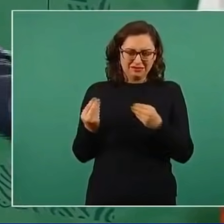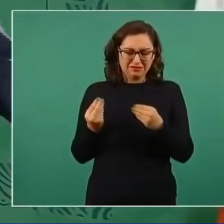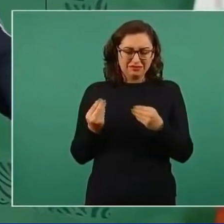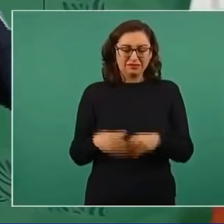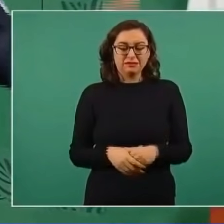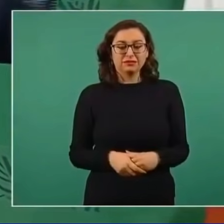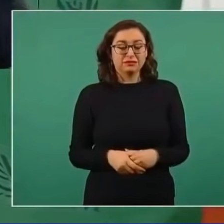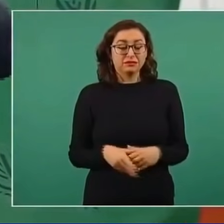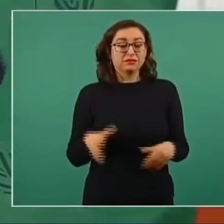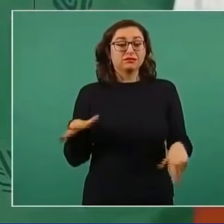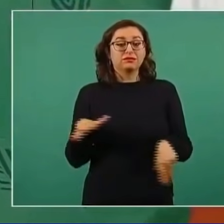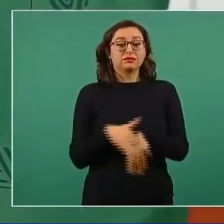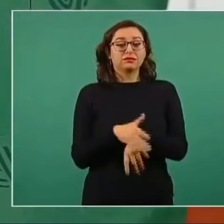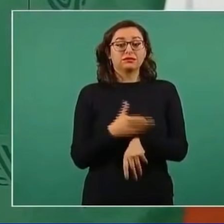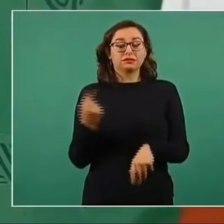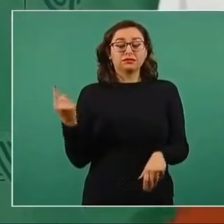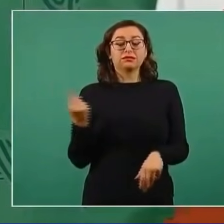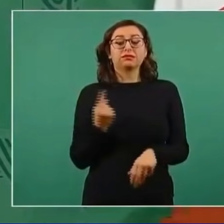Entonces, cuando